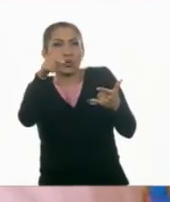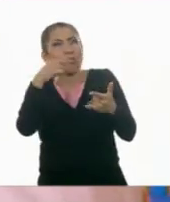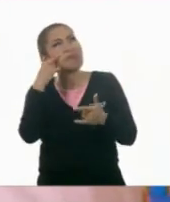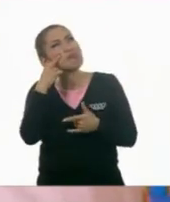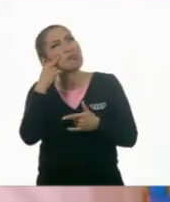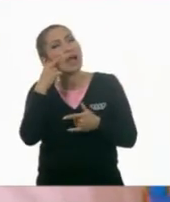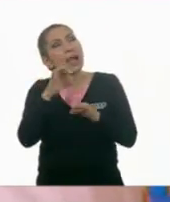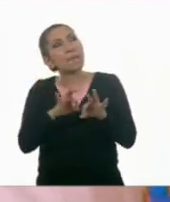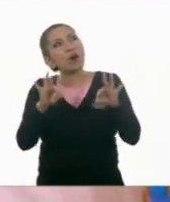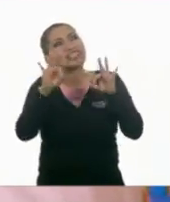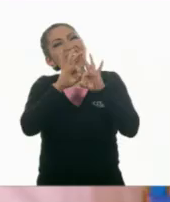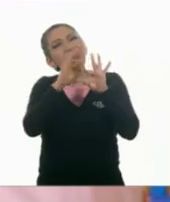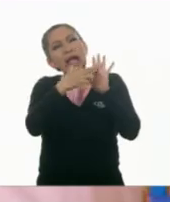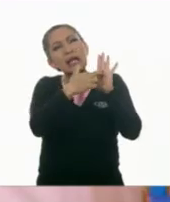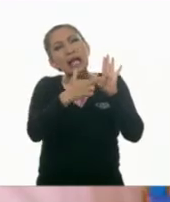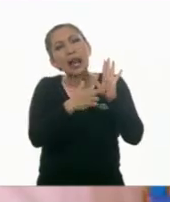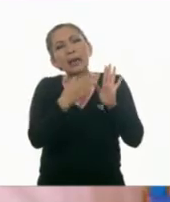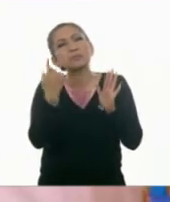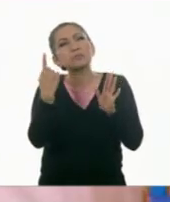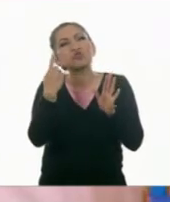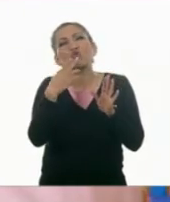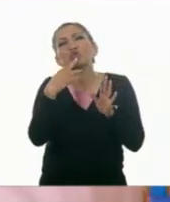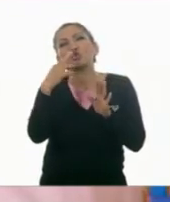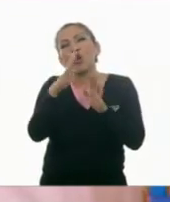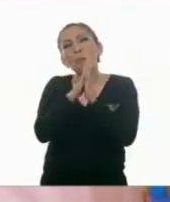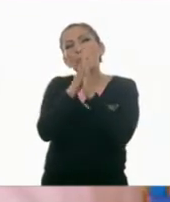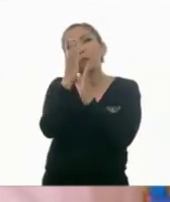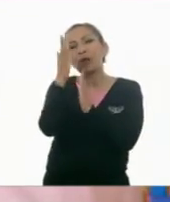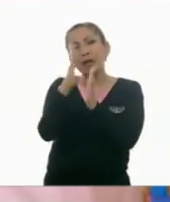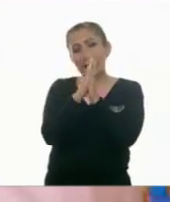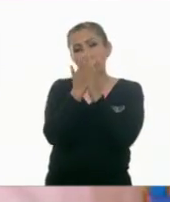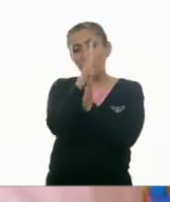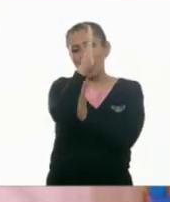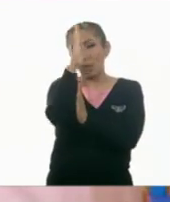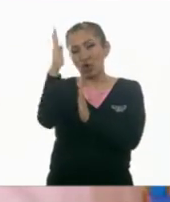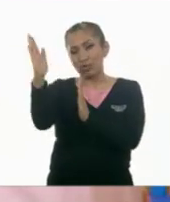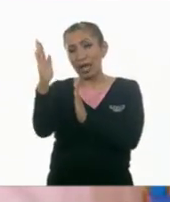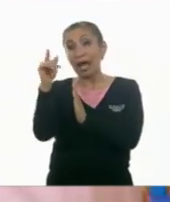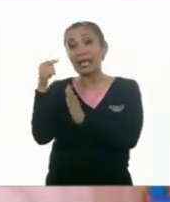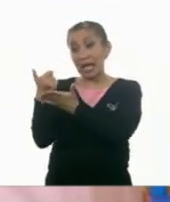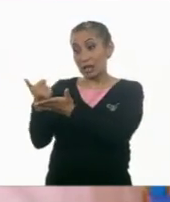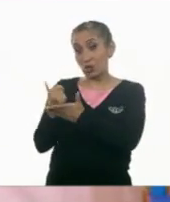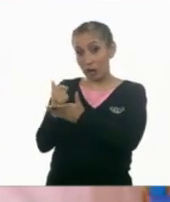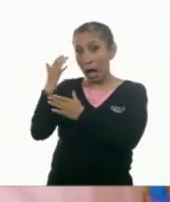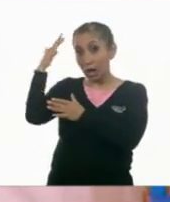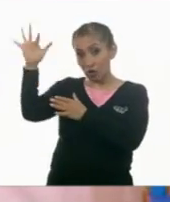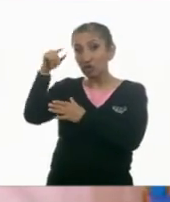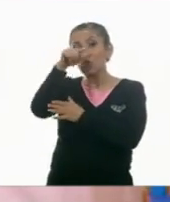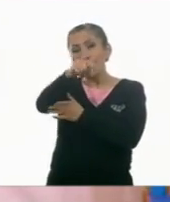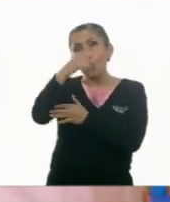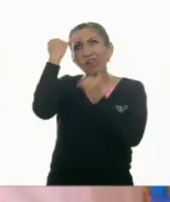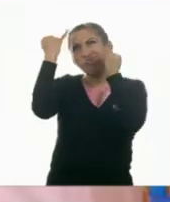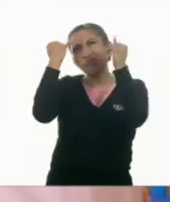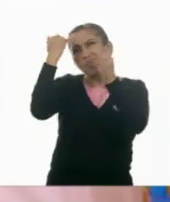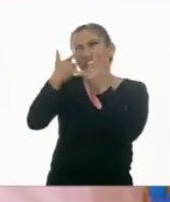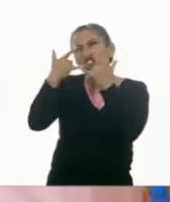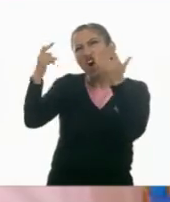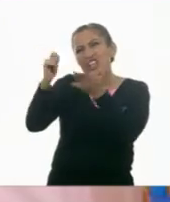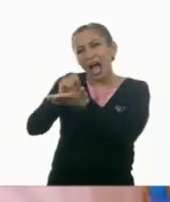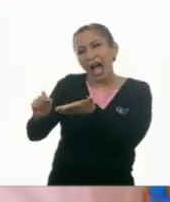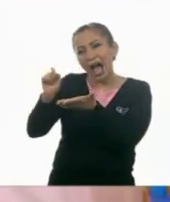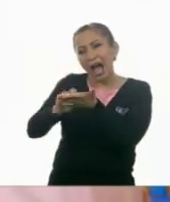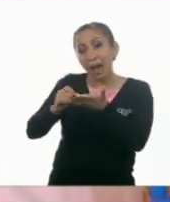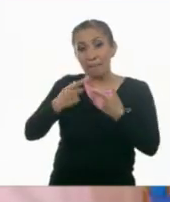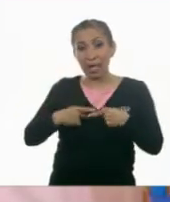importancia que tienen las reglas para usar los libros de la biblioteca y con ayuda de un adulto, escríbanlo en una hoja.